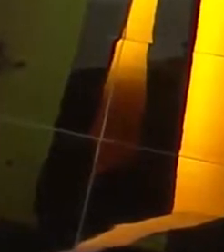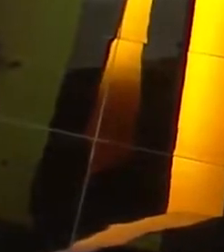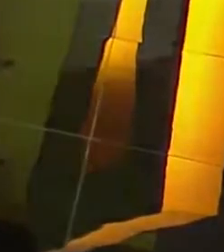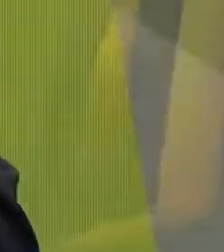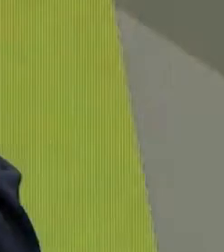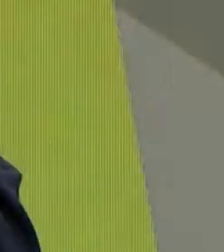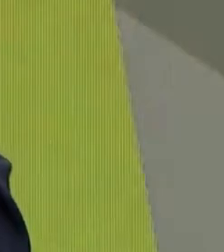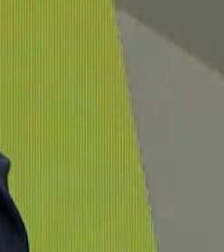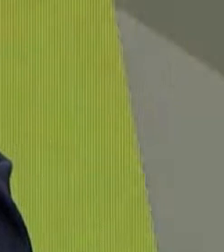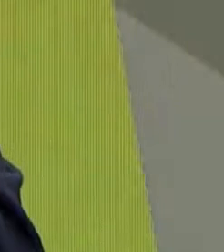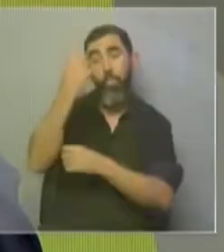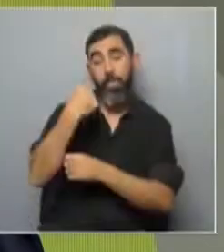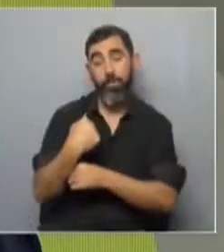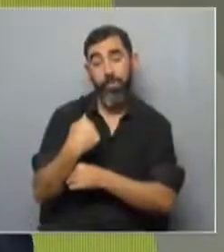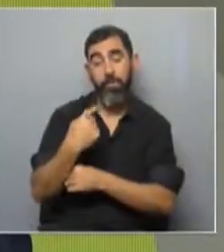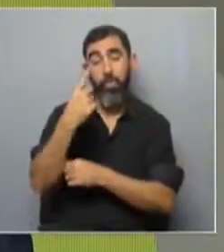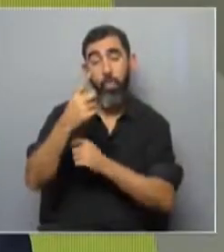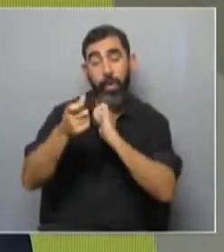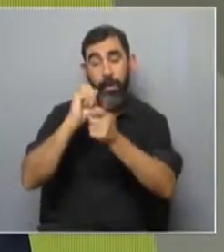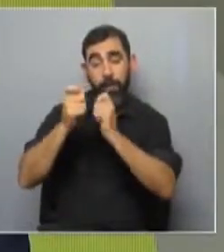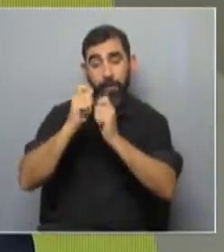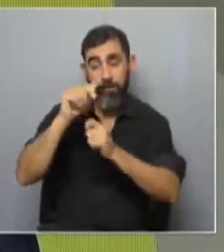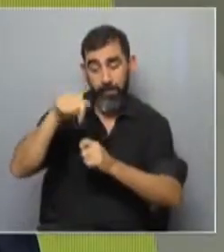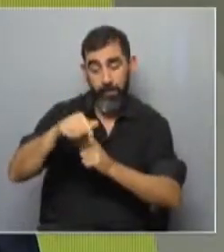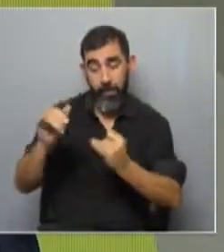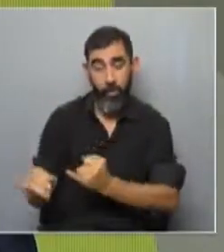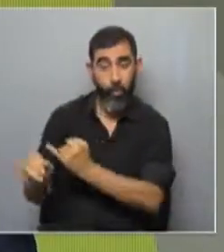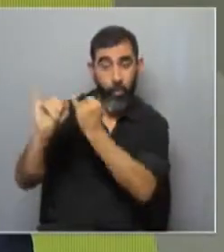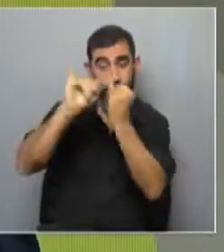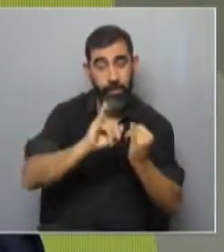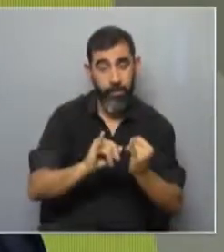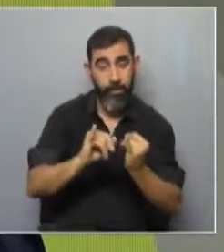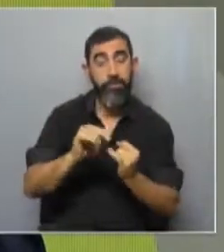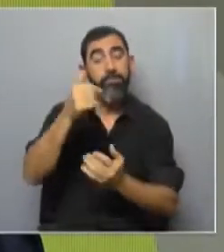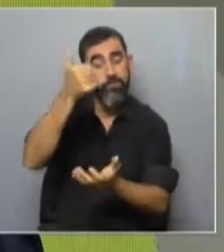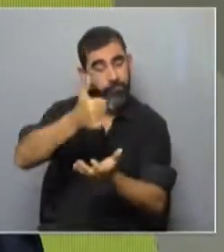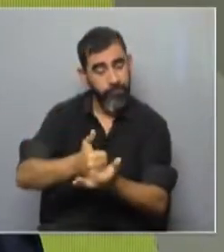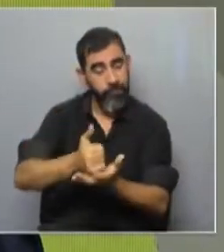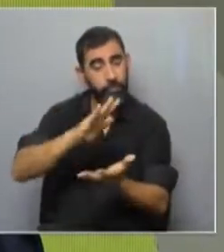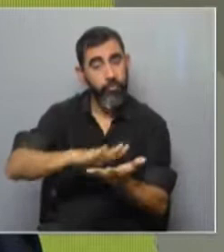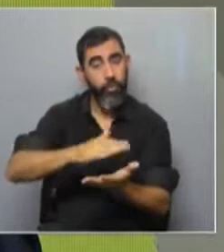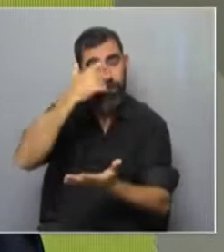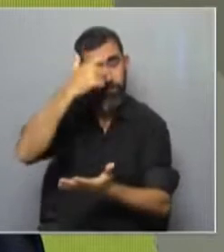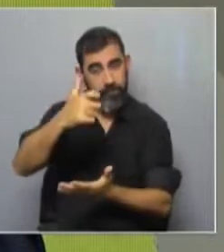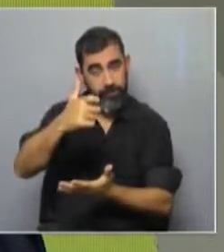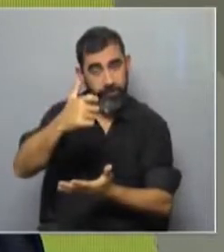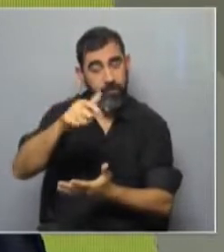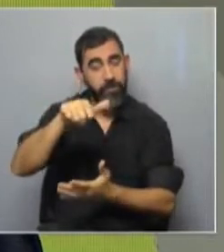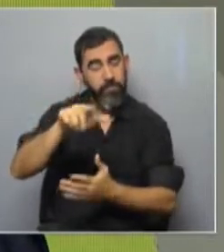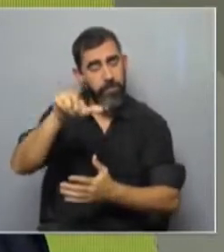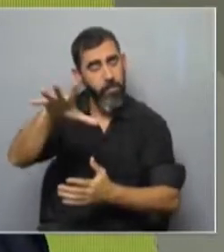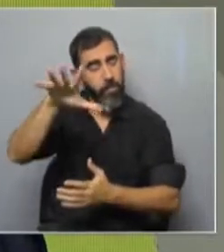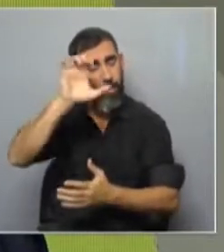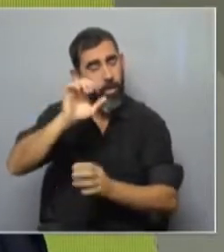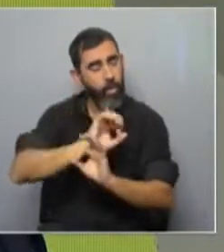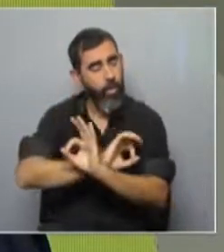El año pasado, uno de nuestros entrevistados de esta jornada estuvo aquí en Sobre Ciencia, y en ese momento recuerdo